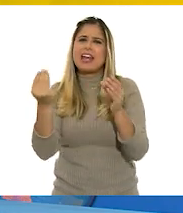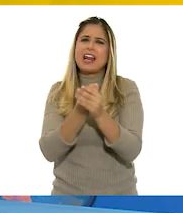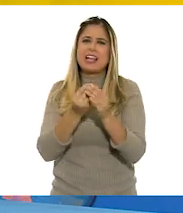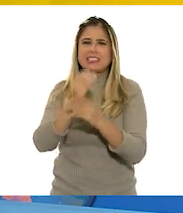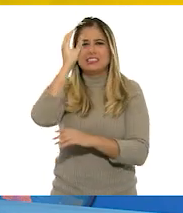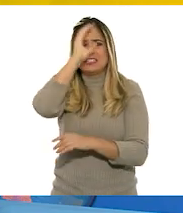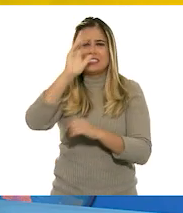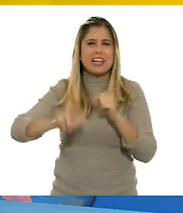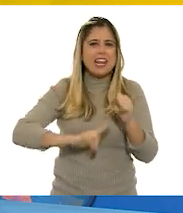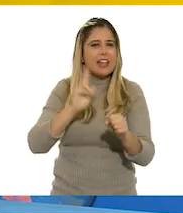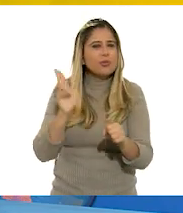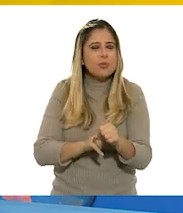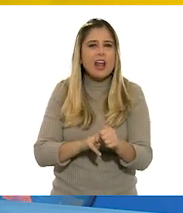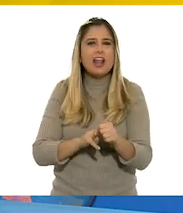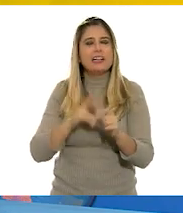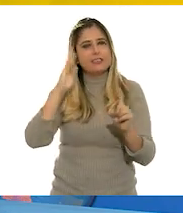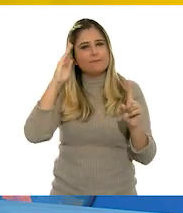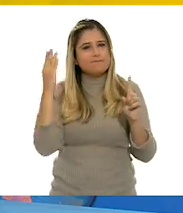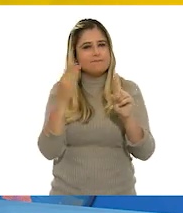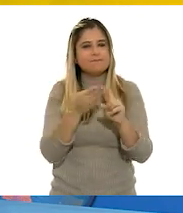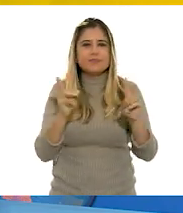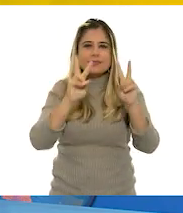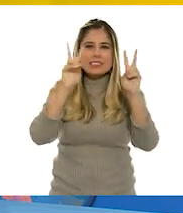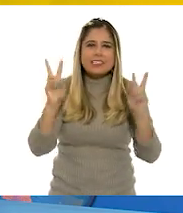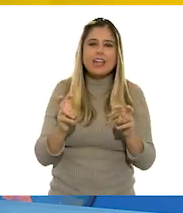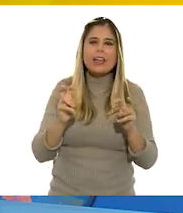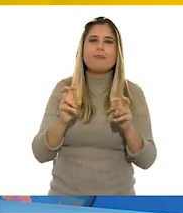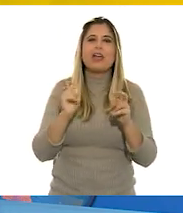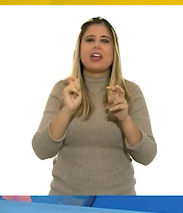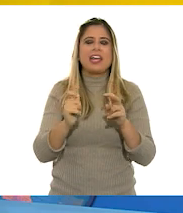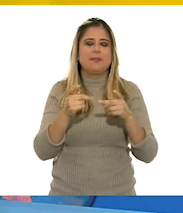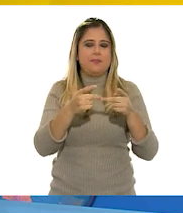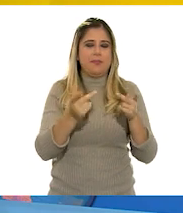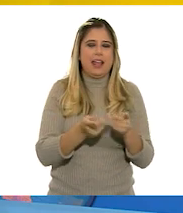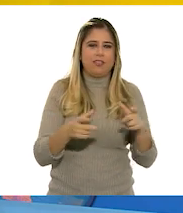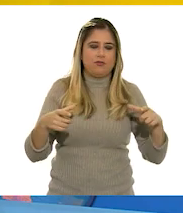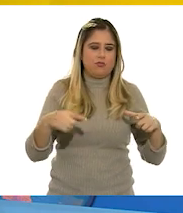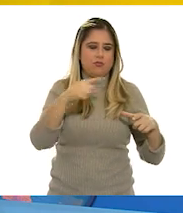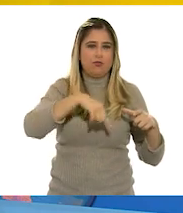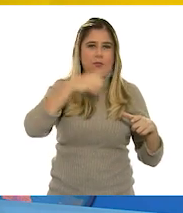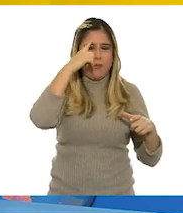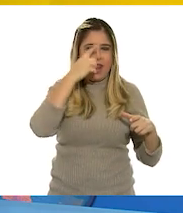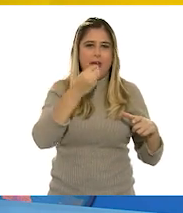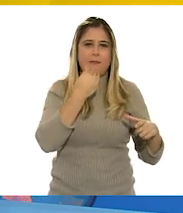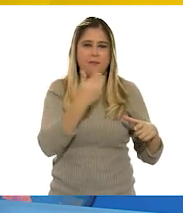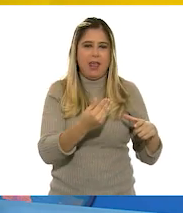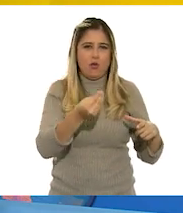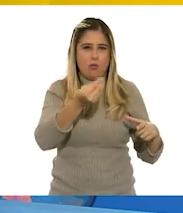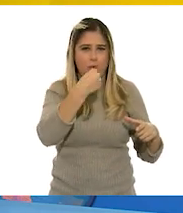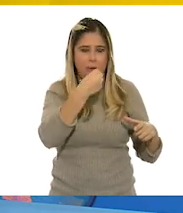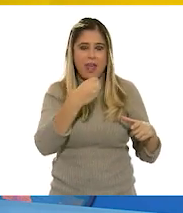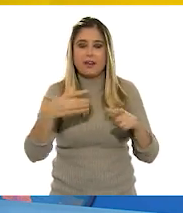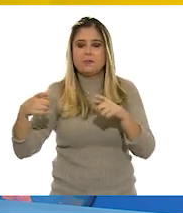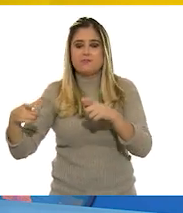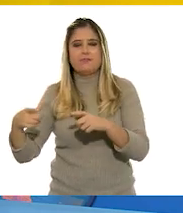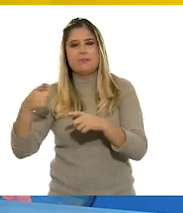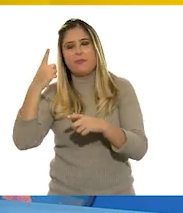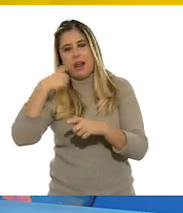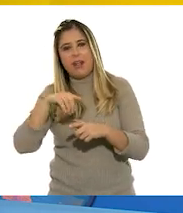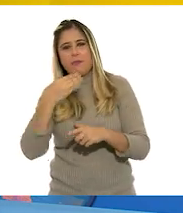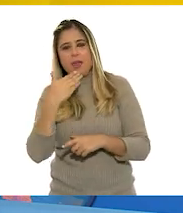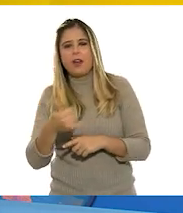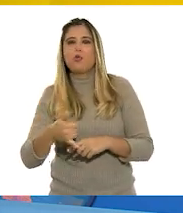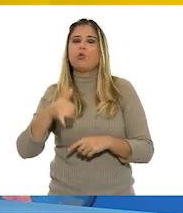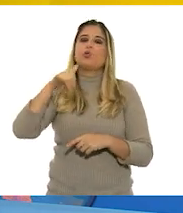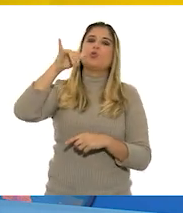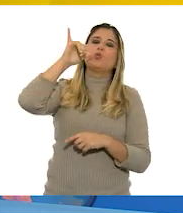Ciencias Naturales, especialmente con los temas de el plato del bien comer y la jarra del bien beber, ahora soy mucho más cuidadoso con mi